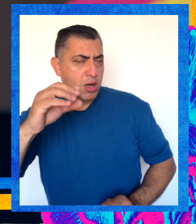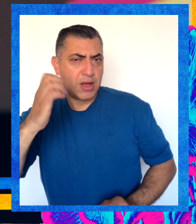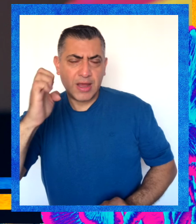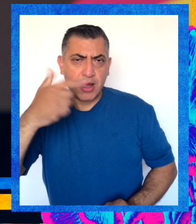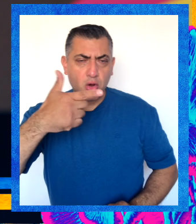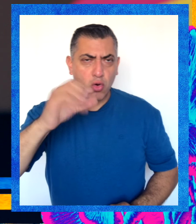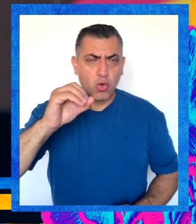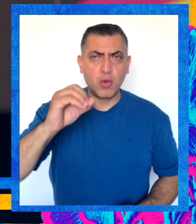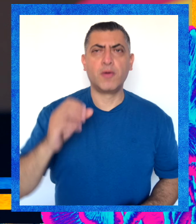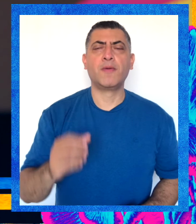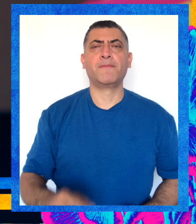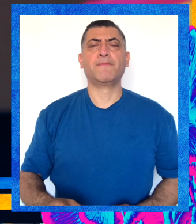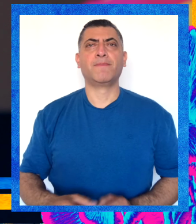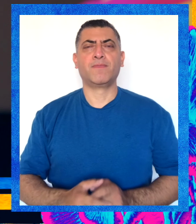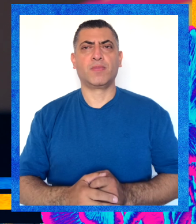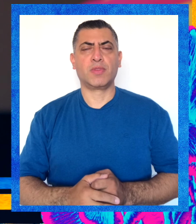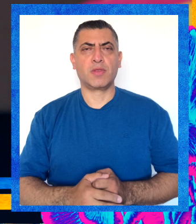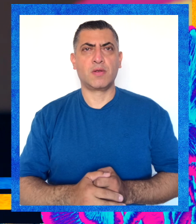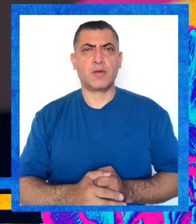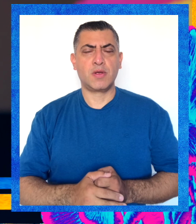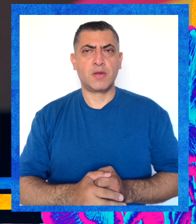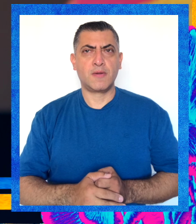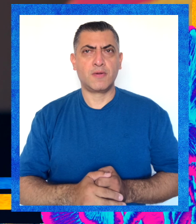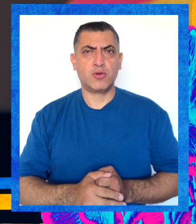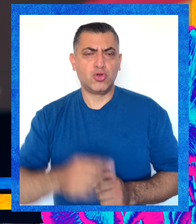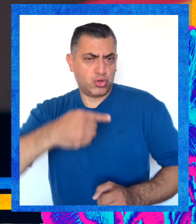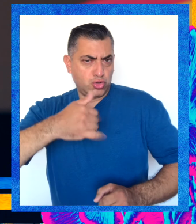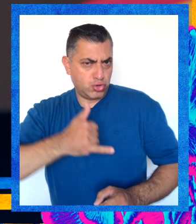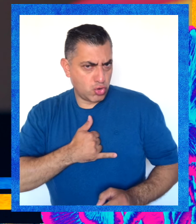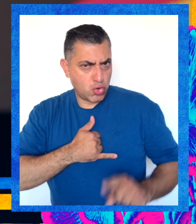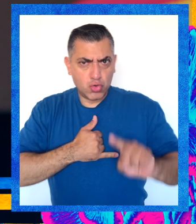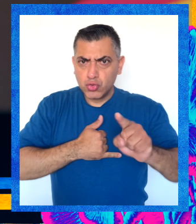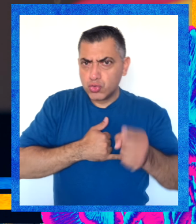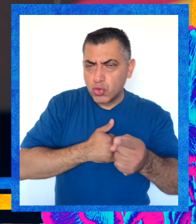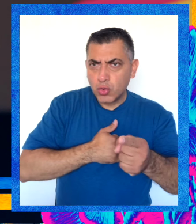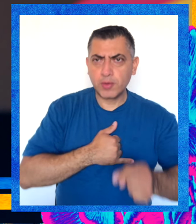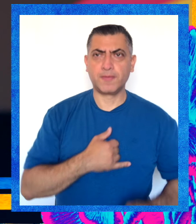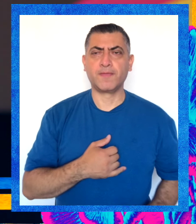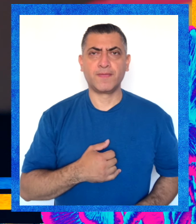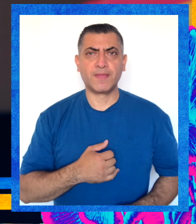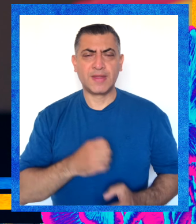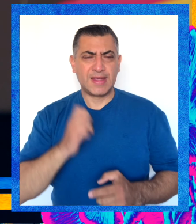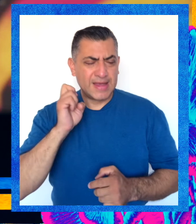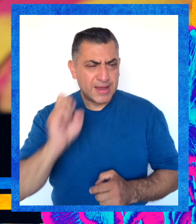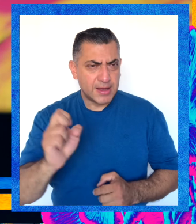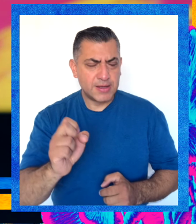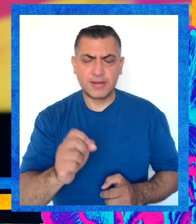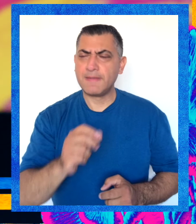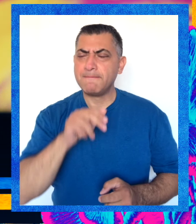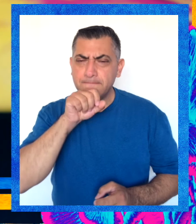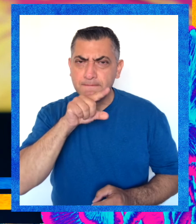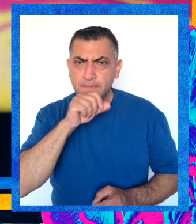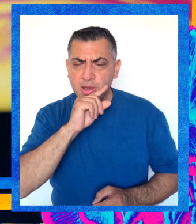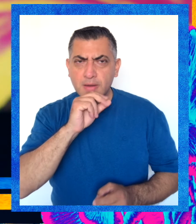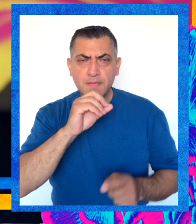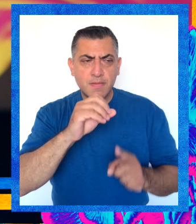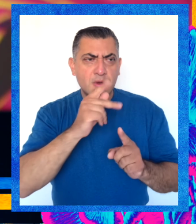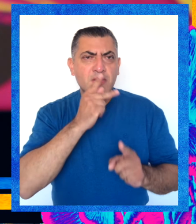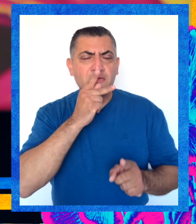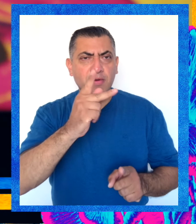mío ego en mí en el sentido absoluto yo soy y es exactamente la misma frase que se